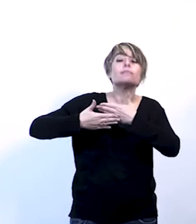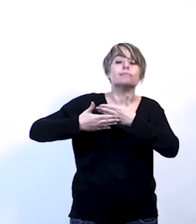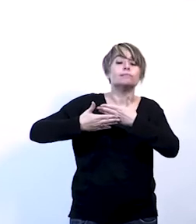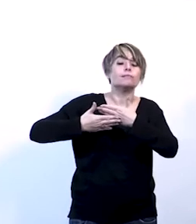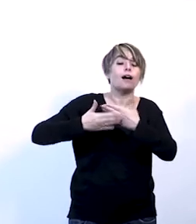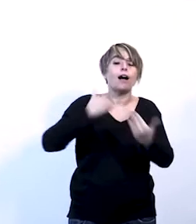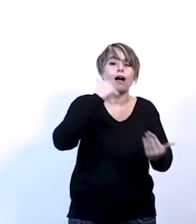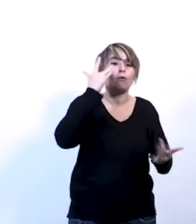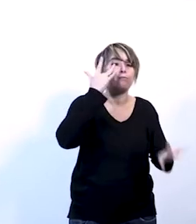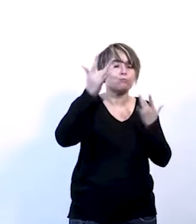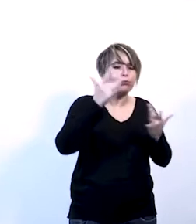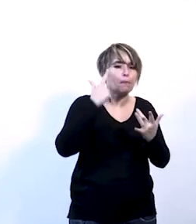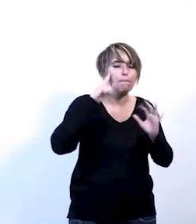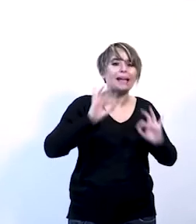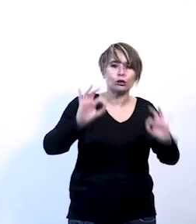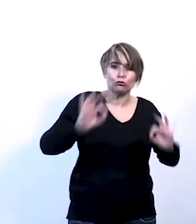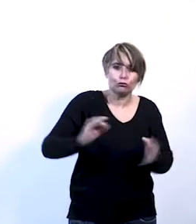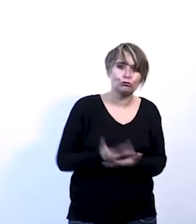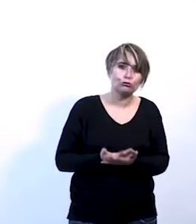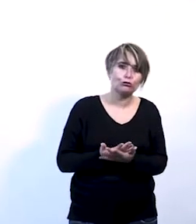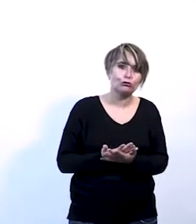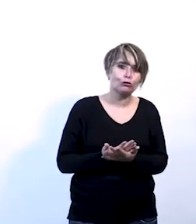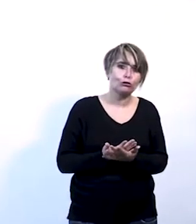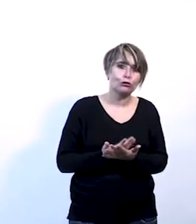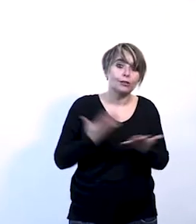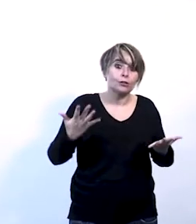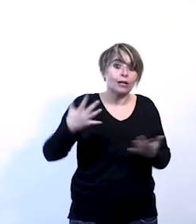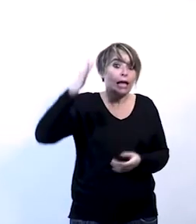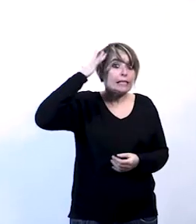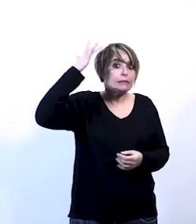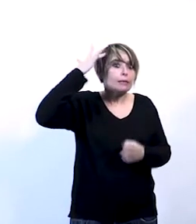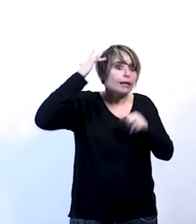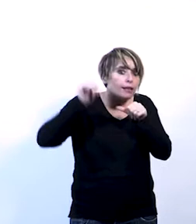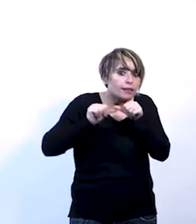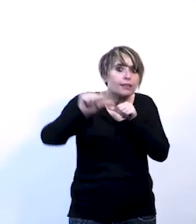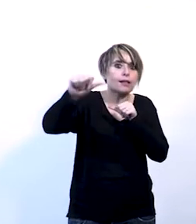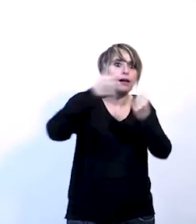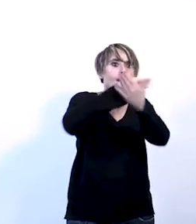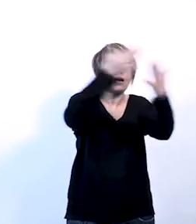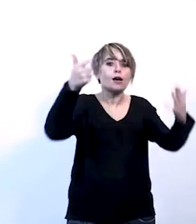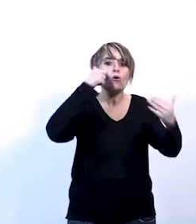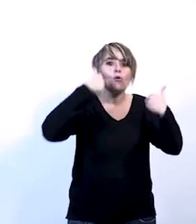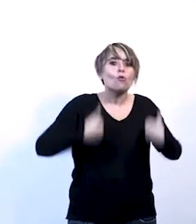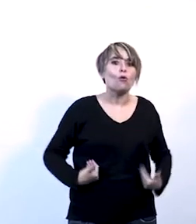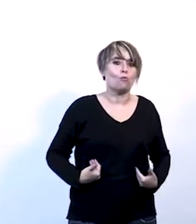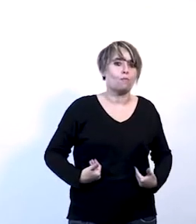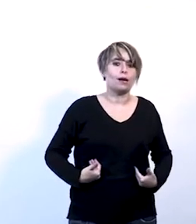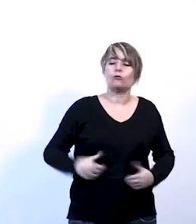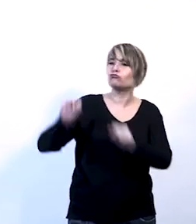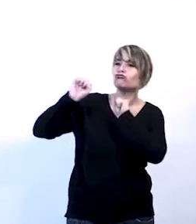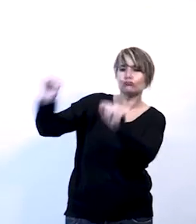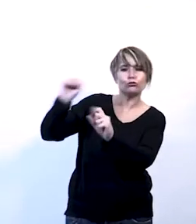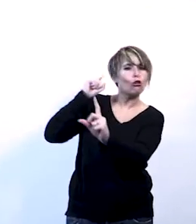está pasando algo bastante peligroso, pero entonces la esperanza es que el humano nació para rechazar